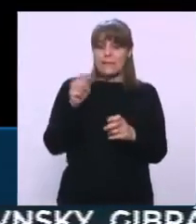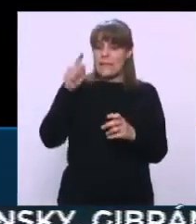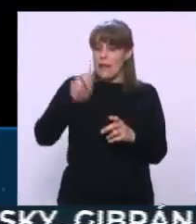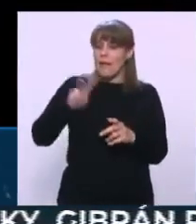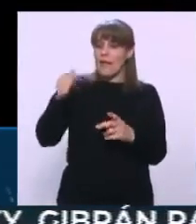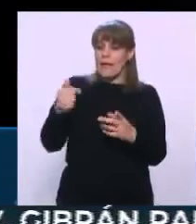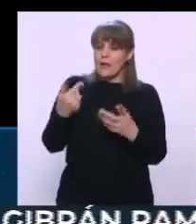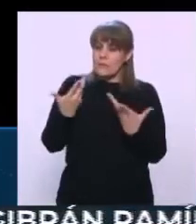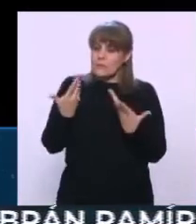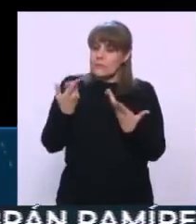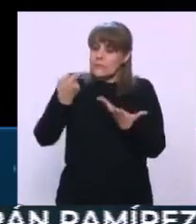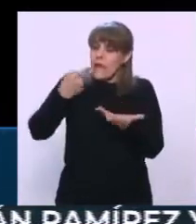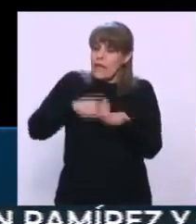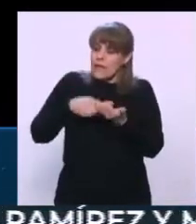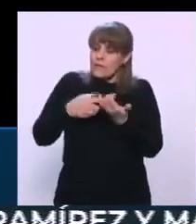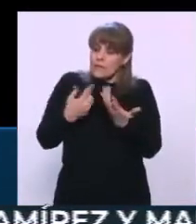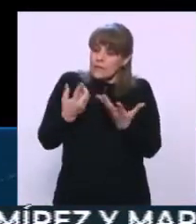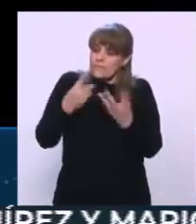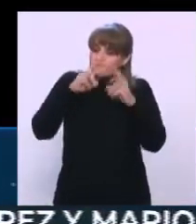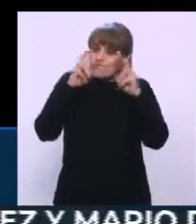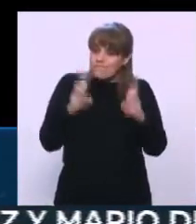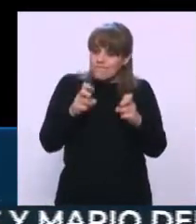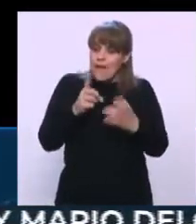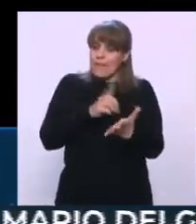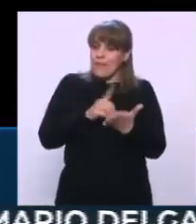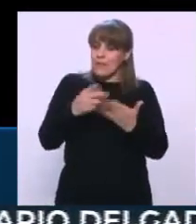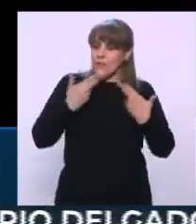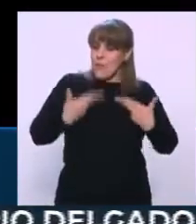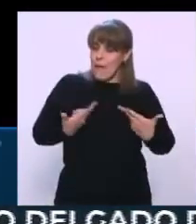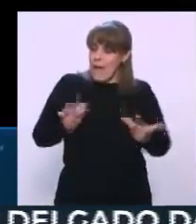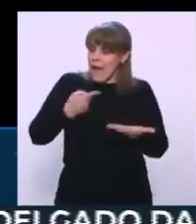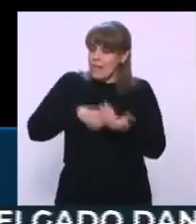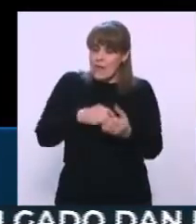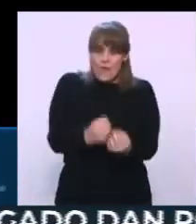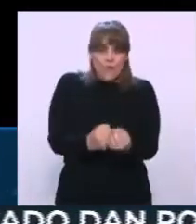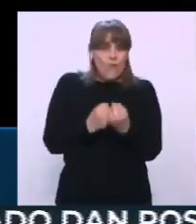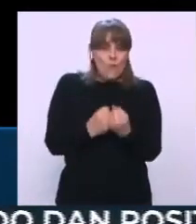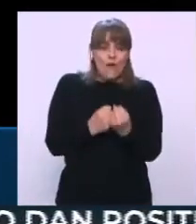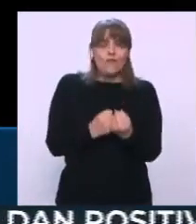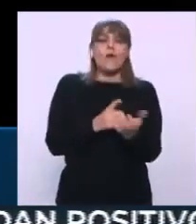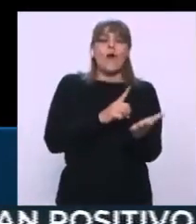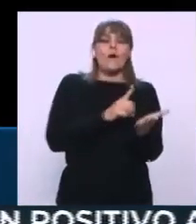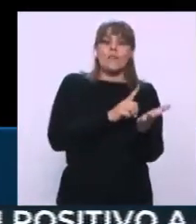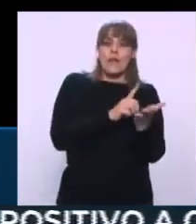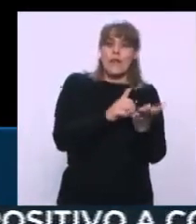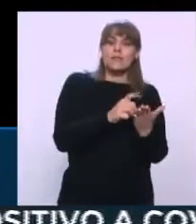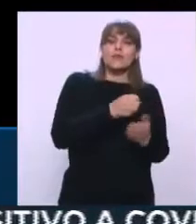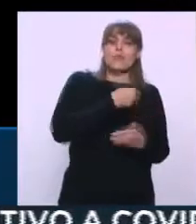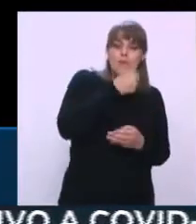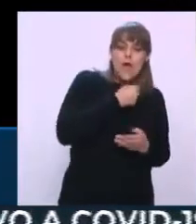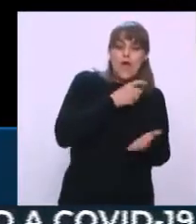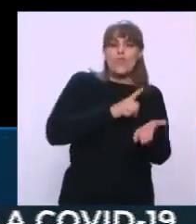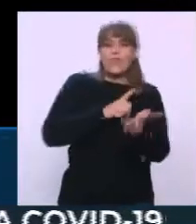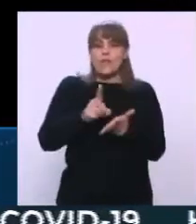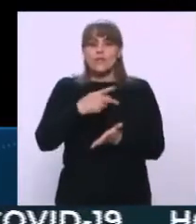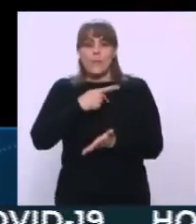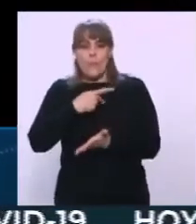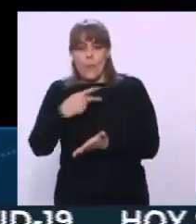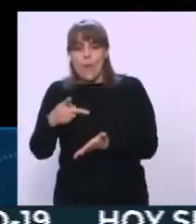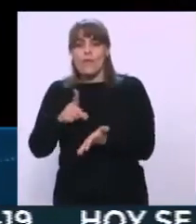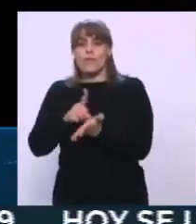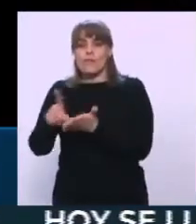metido con el tema de los derechos humanos. Y entonces derechos de los ancianos, derechos de los pobres, derechos de los